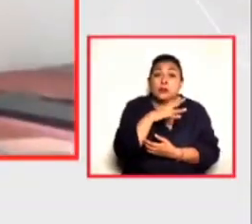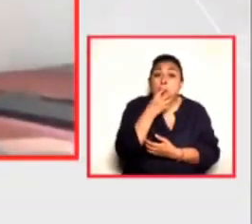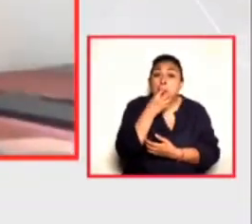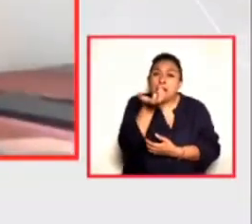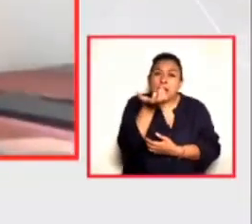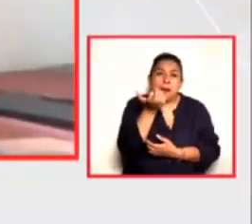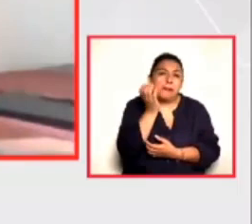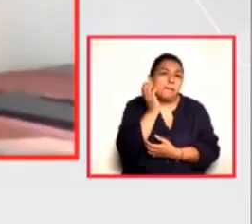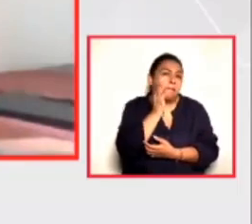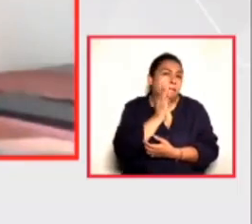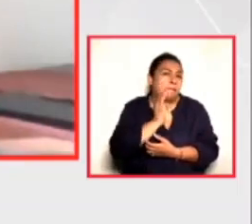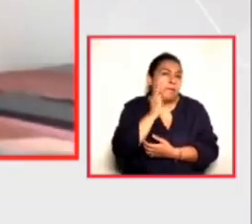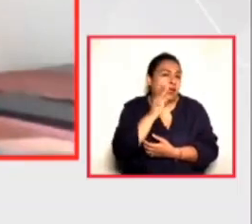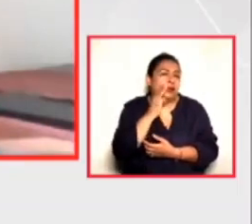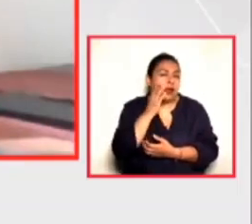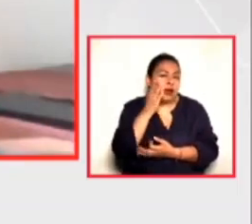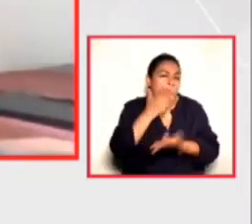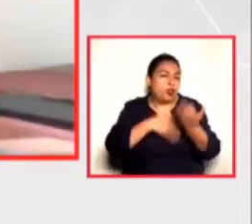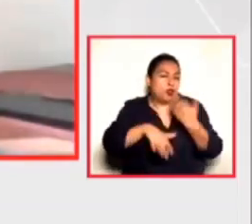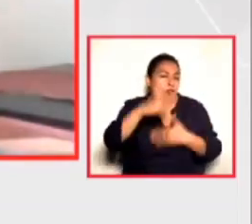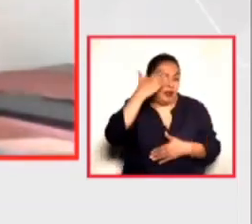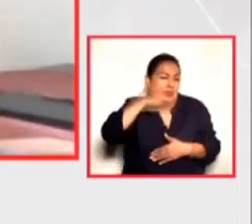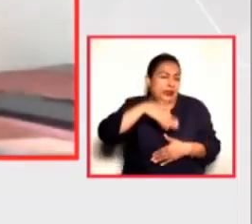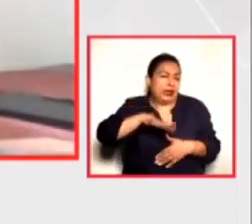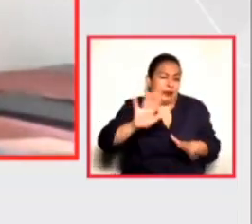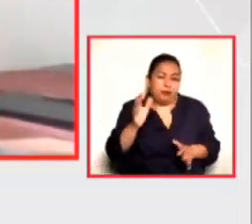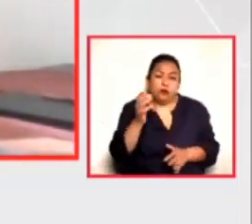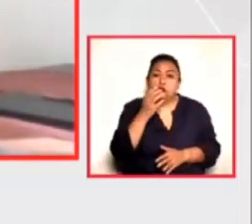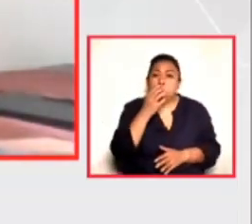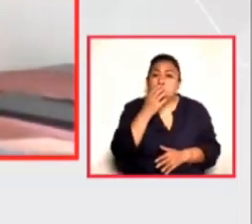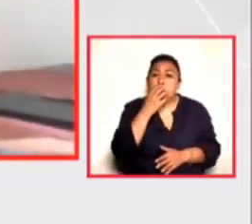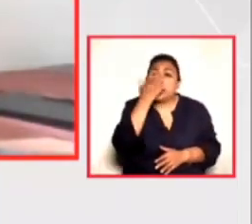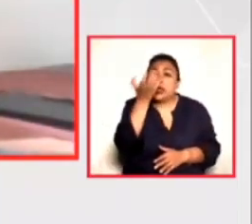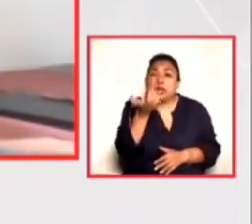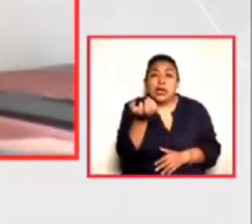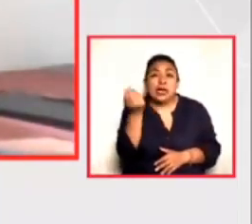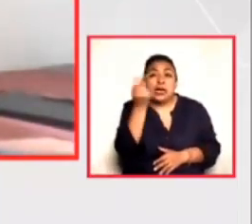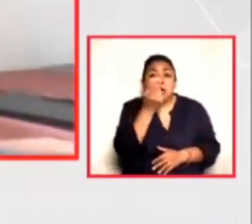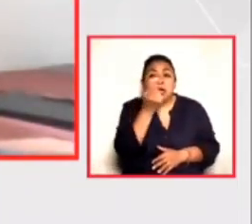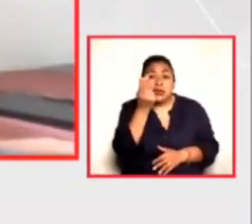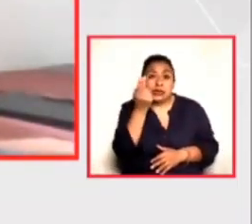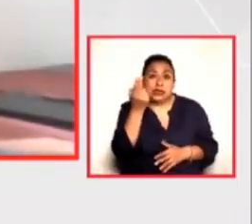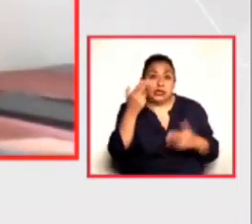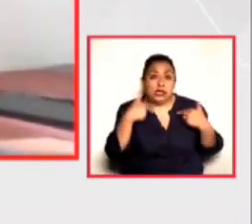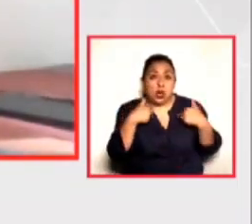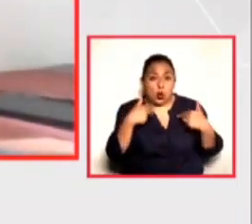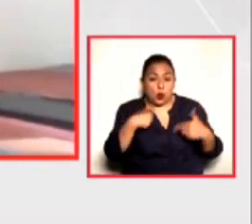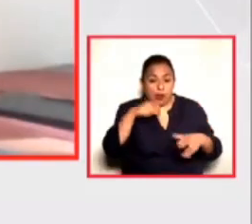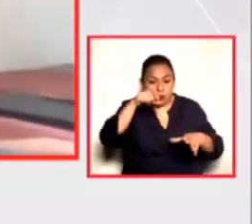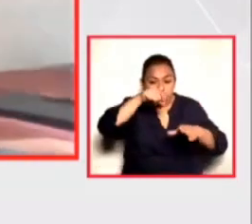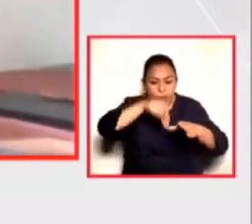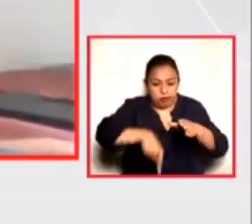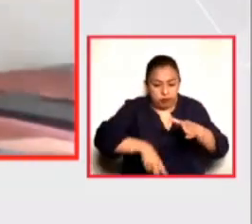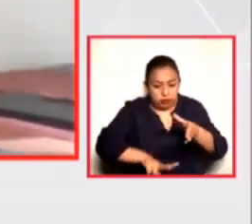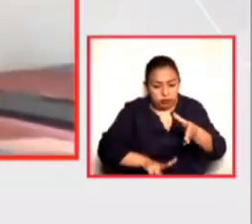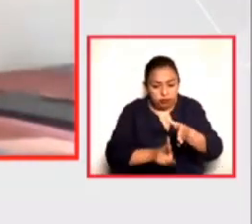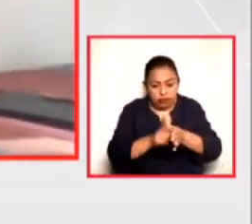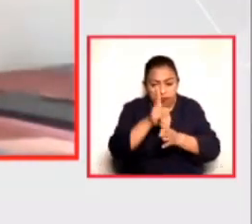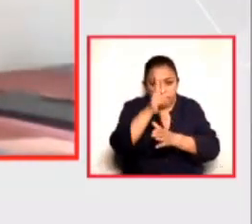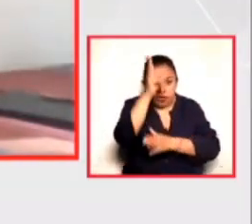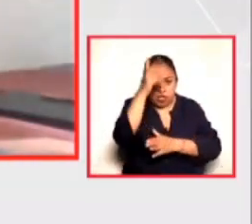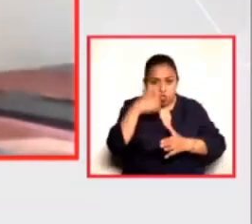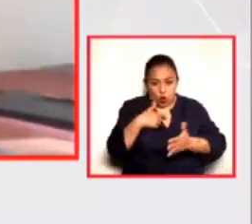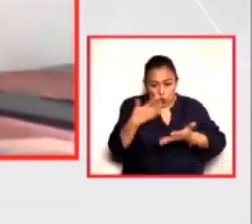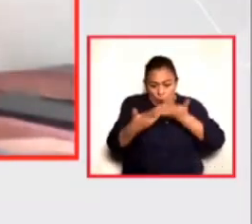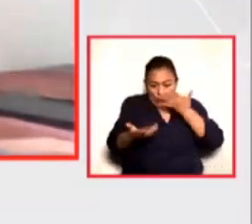porque todos sabemos que una manzana requiere siempre el cultivo humano. Es una fruta hecha por la mano humana. Y lo